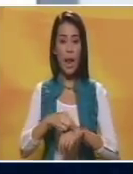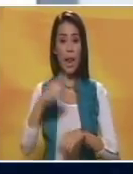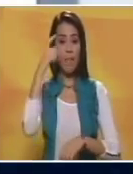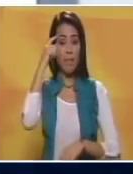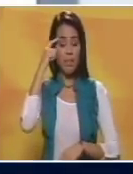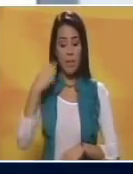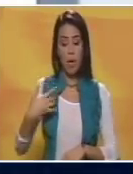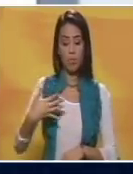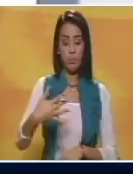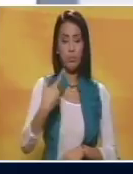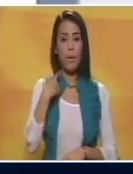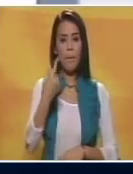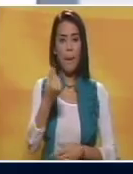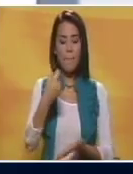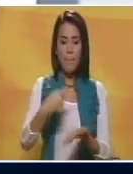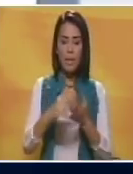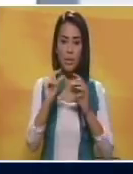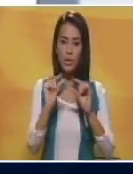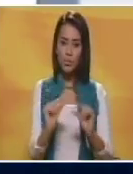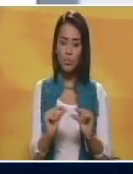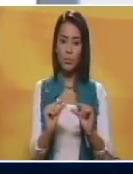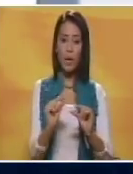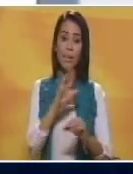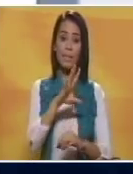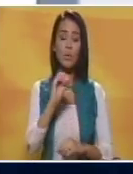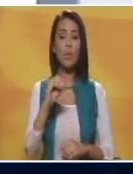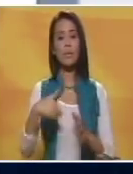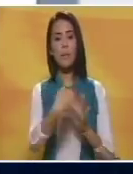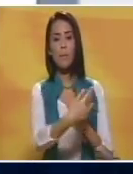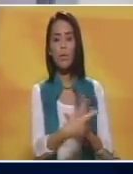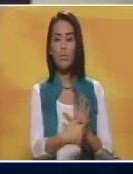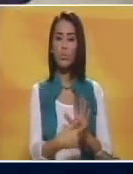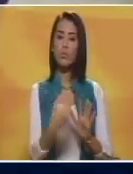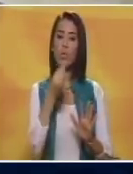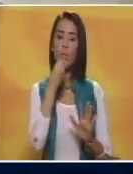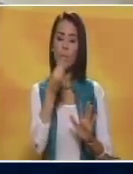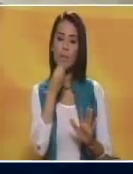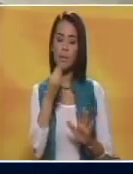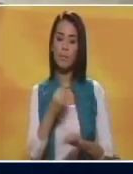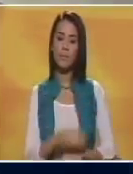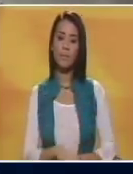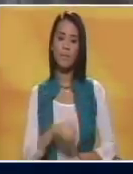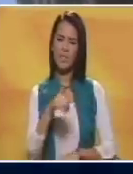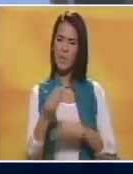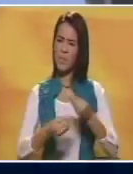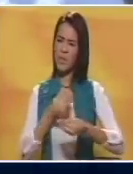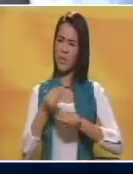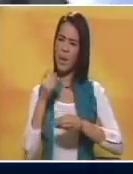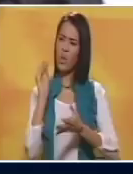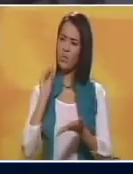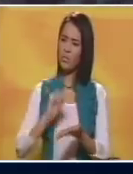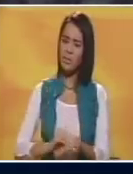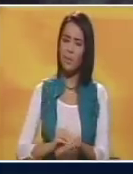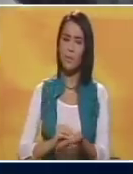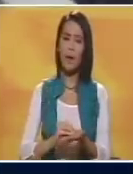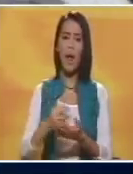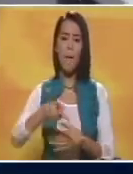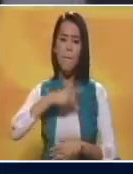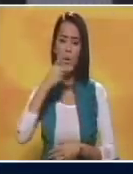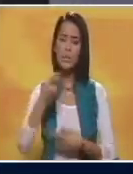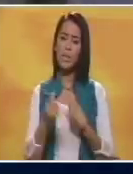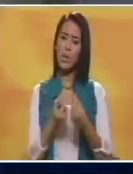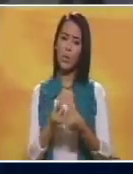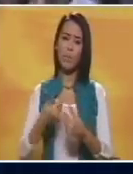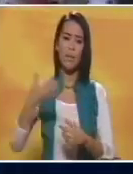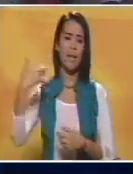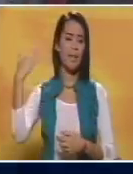para fijar precios justos en 50 productos básicos. Indicó que con esta acción solo se pretende revivir las políticas económicas